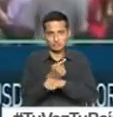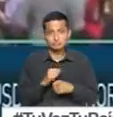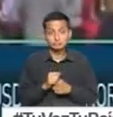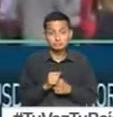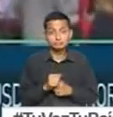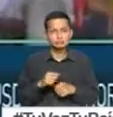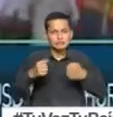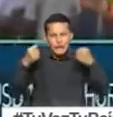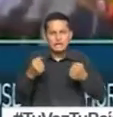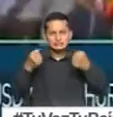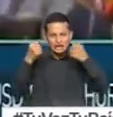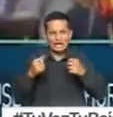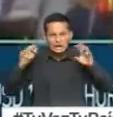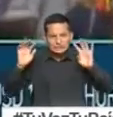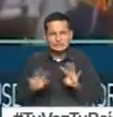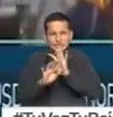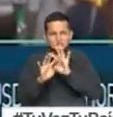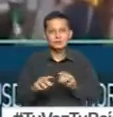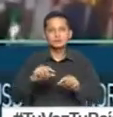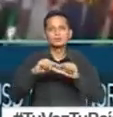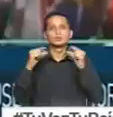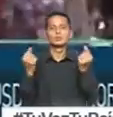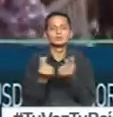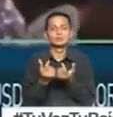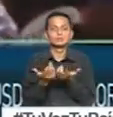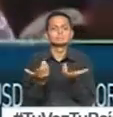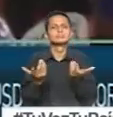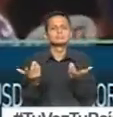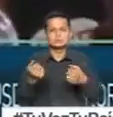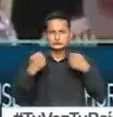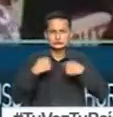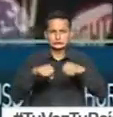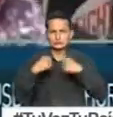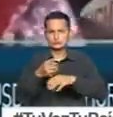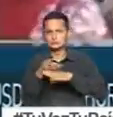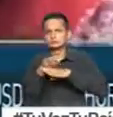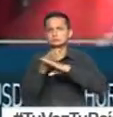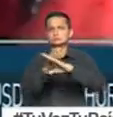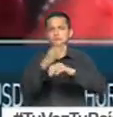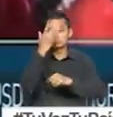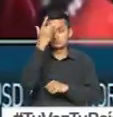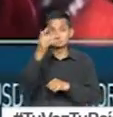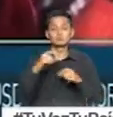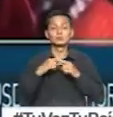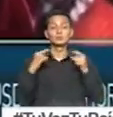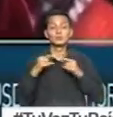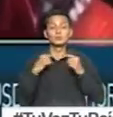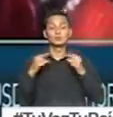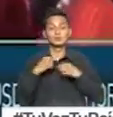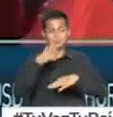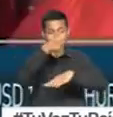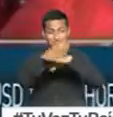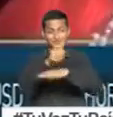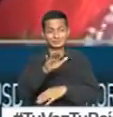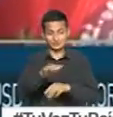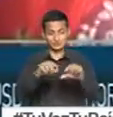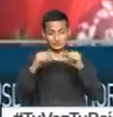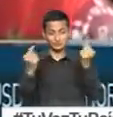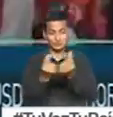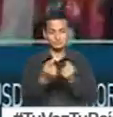fue convocada por el movimiento Lucha por 15, justamente. Allí su orador principal, el reverendo William Barbero, dijo: nos